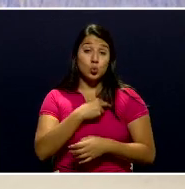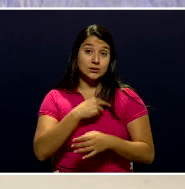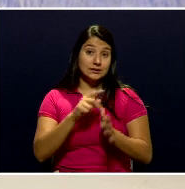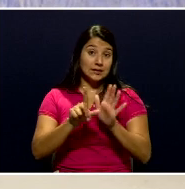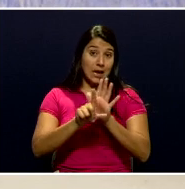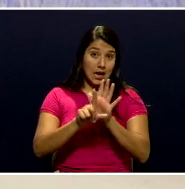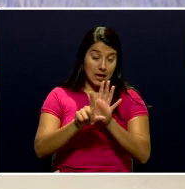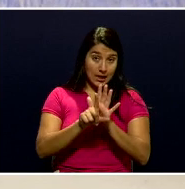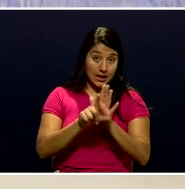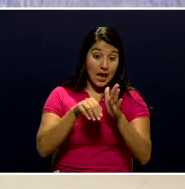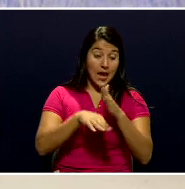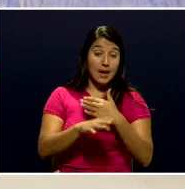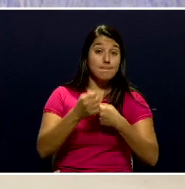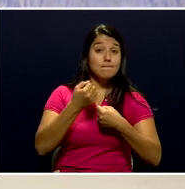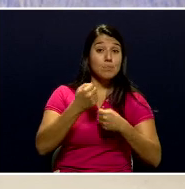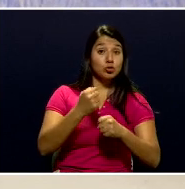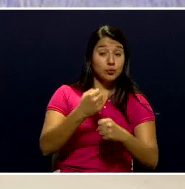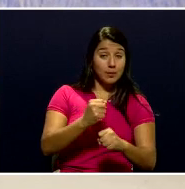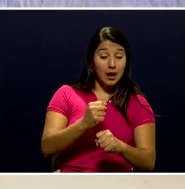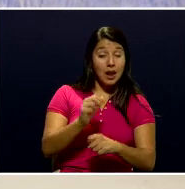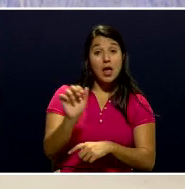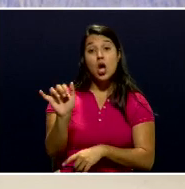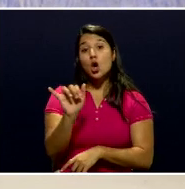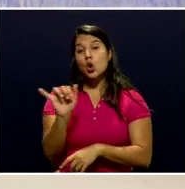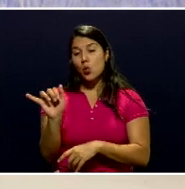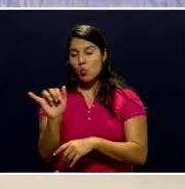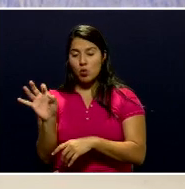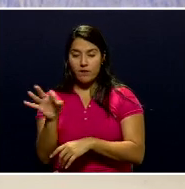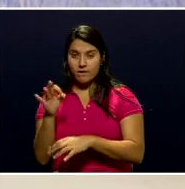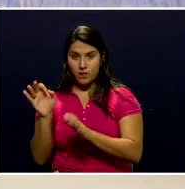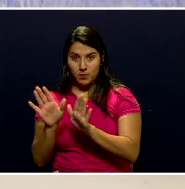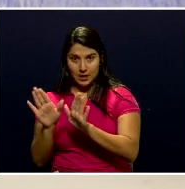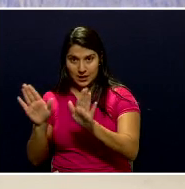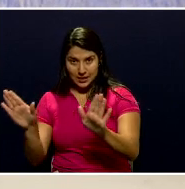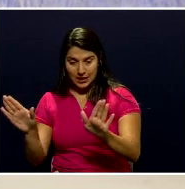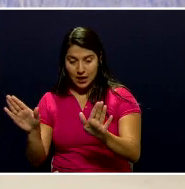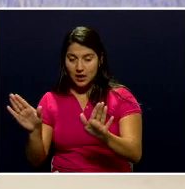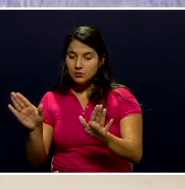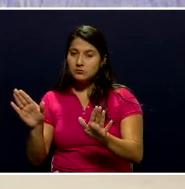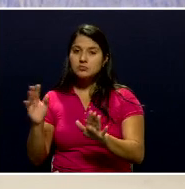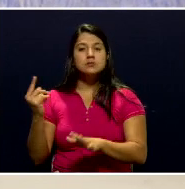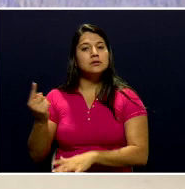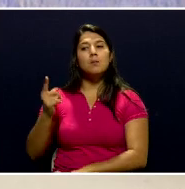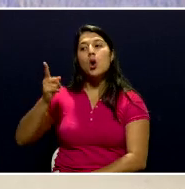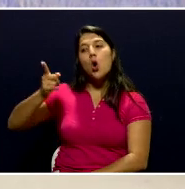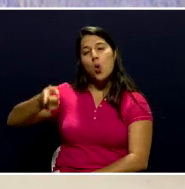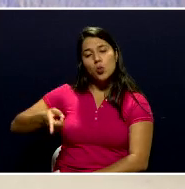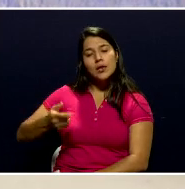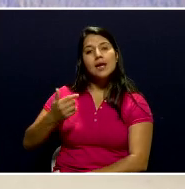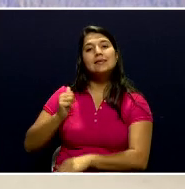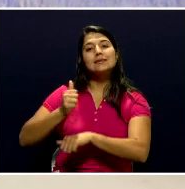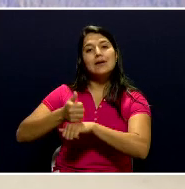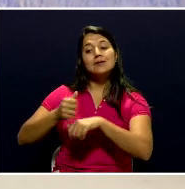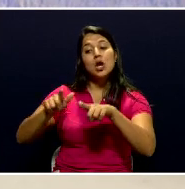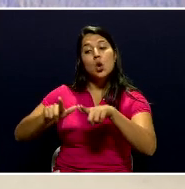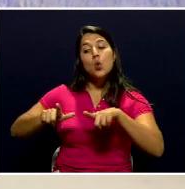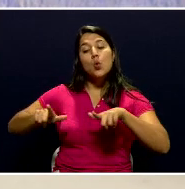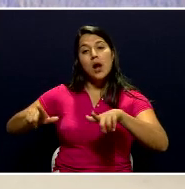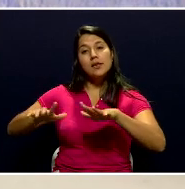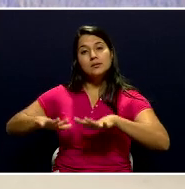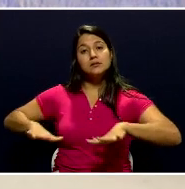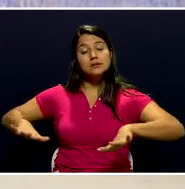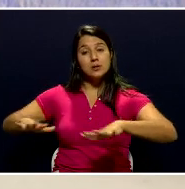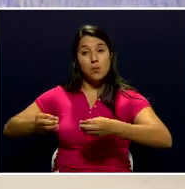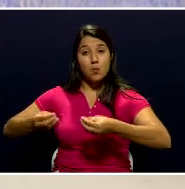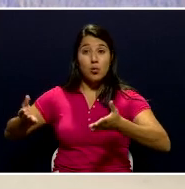normativa, tanto municipal como general, nos obliga a tener espacios libres. ¿No